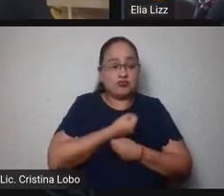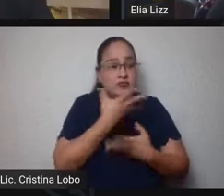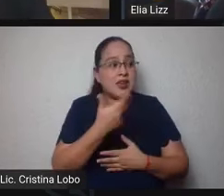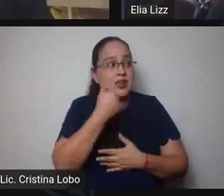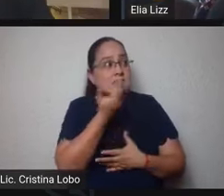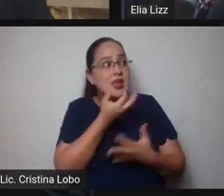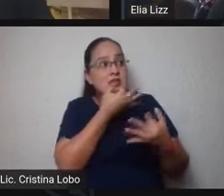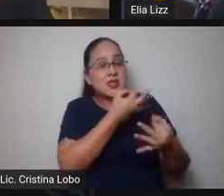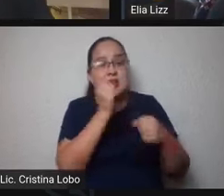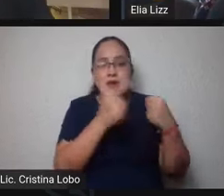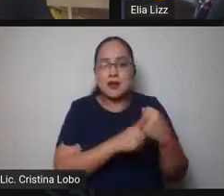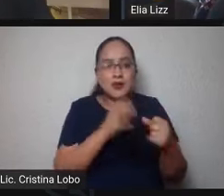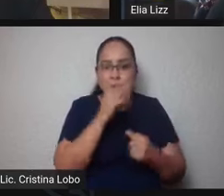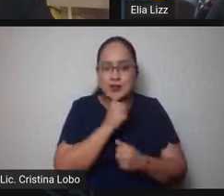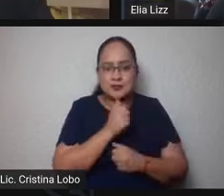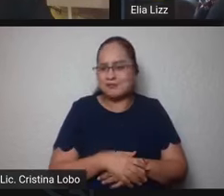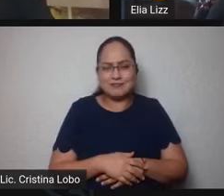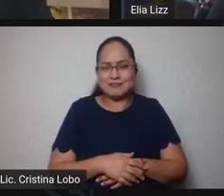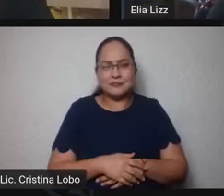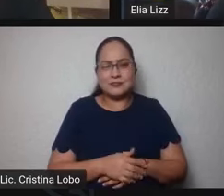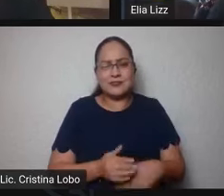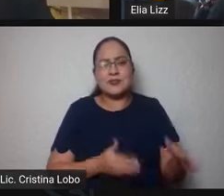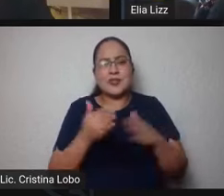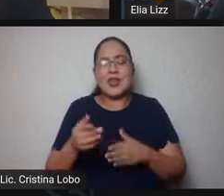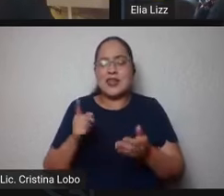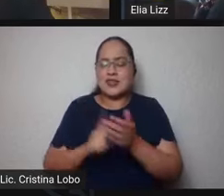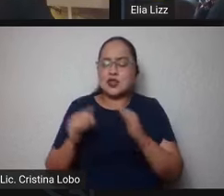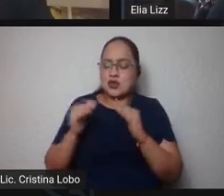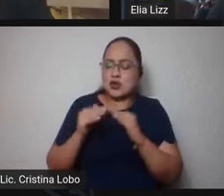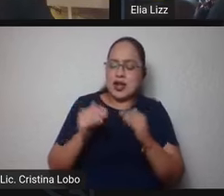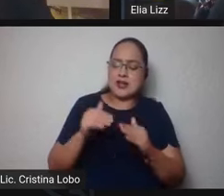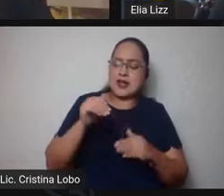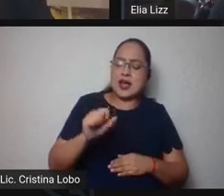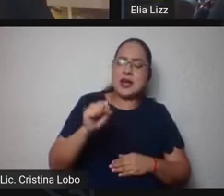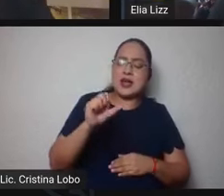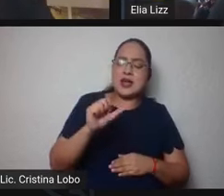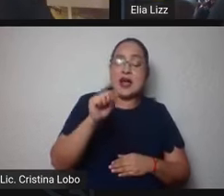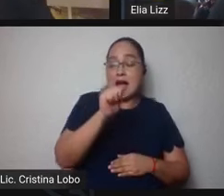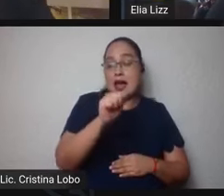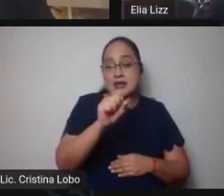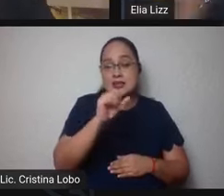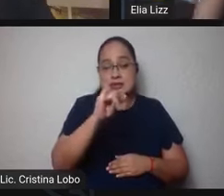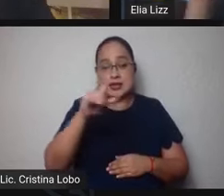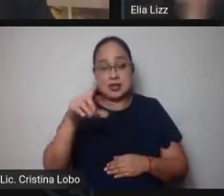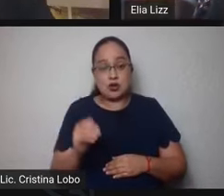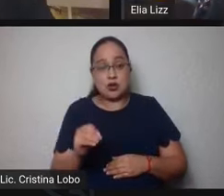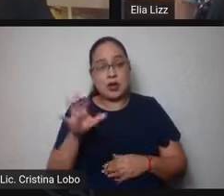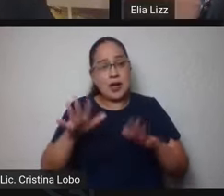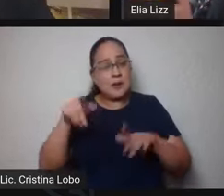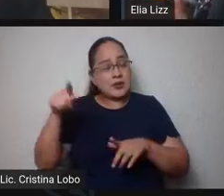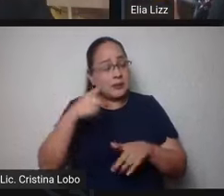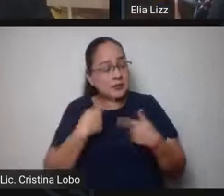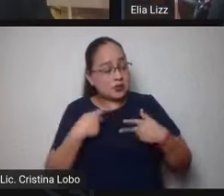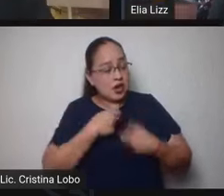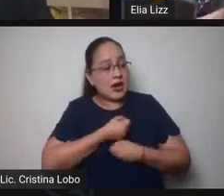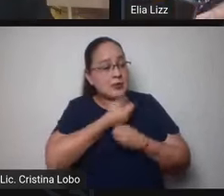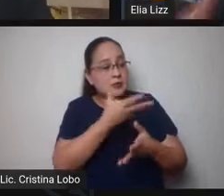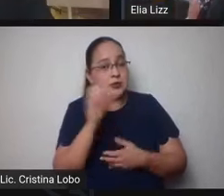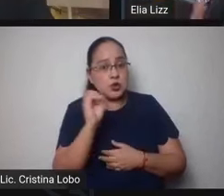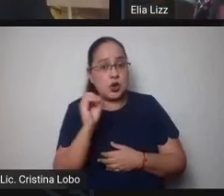de los problemas que se presentan son en los asilos, en las casas de asistencia, la expresión de la sexualidad. Si en la casa propia